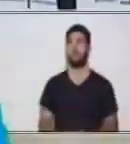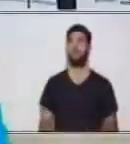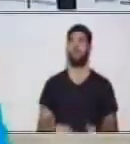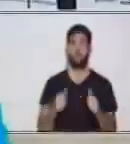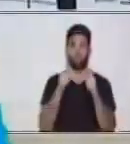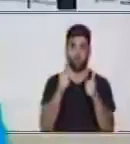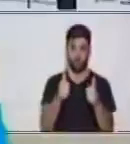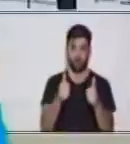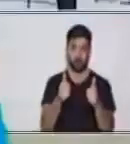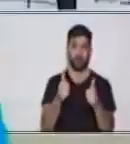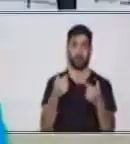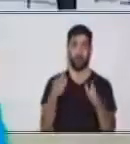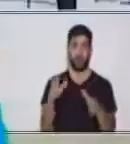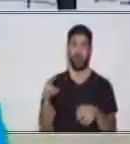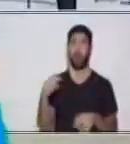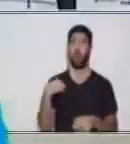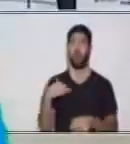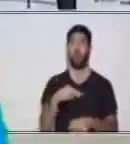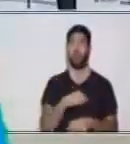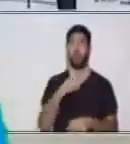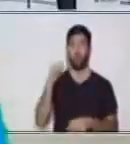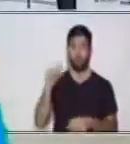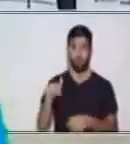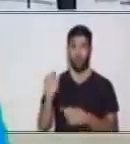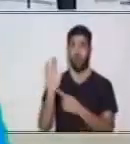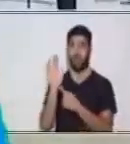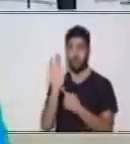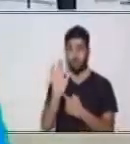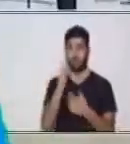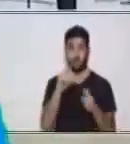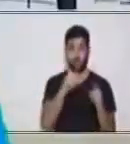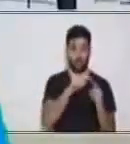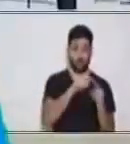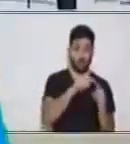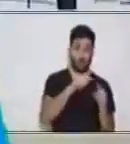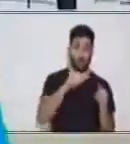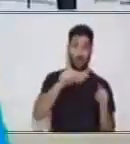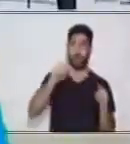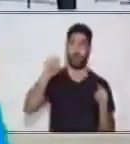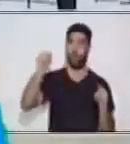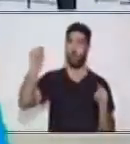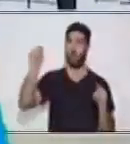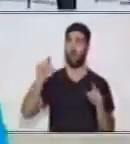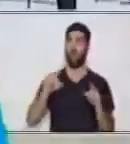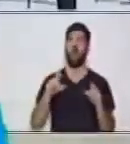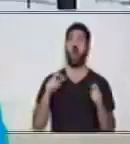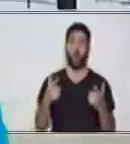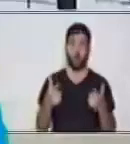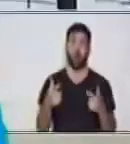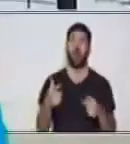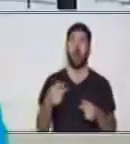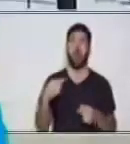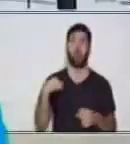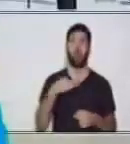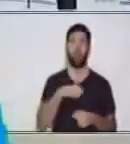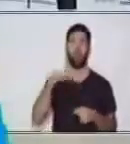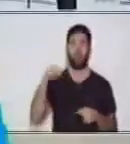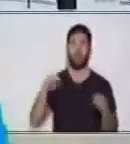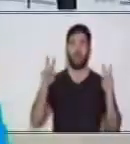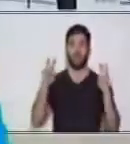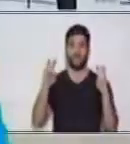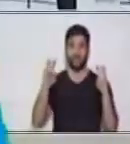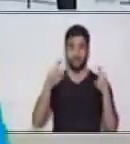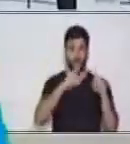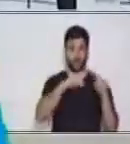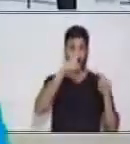hacer ahorita? Entonces, como el tema es gráficas lineales, vamos a usar unas líneas para poder ir uniendo cada